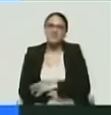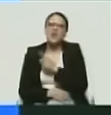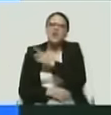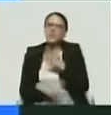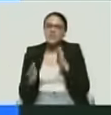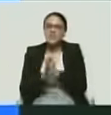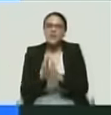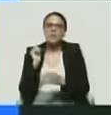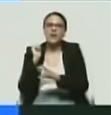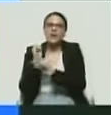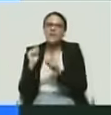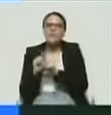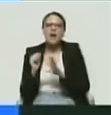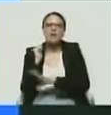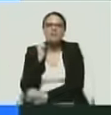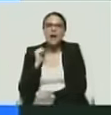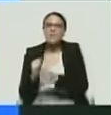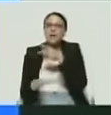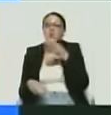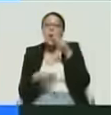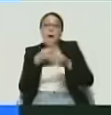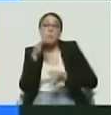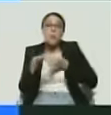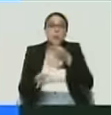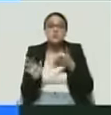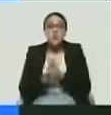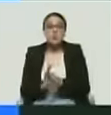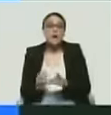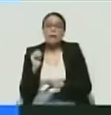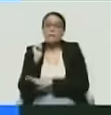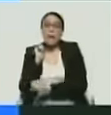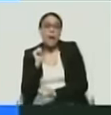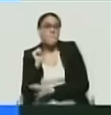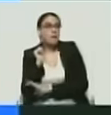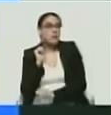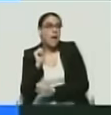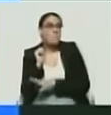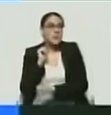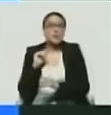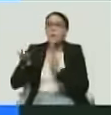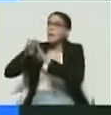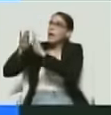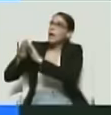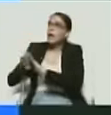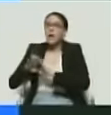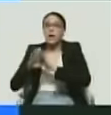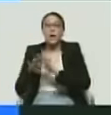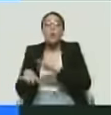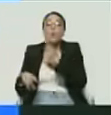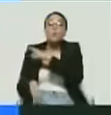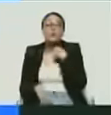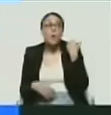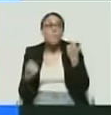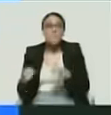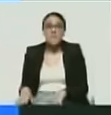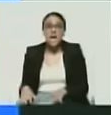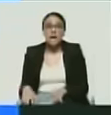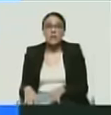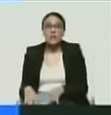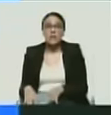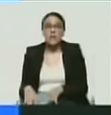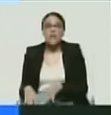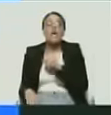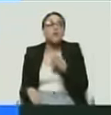Es un axioma matemático casi. Si ellos cantan fraude cada vez que pierden, fíjate que no cantaron fraude en